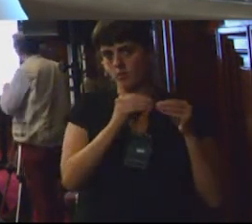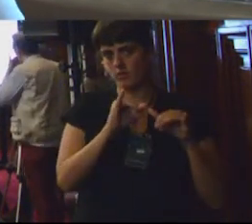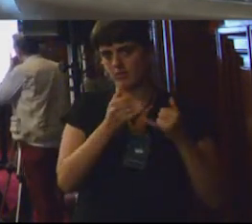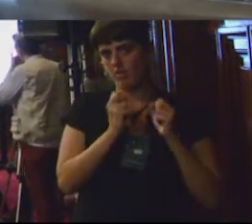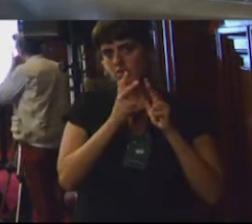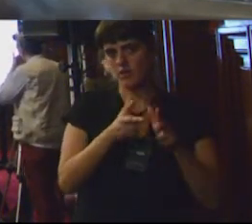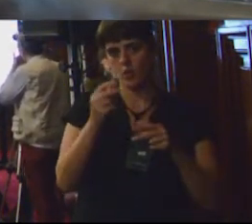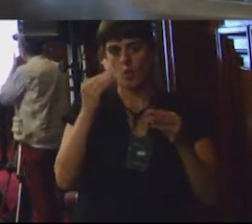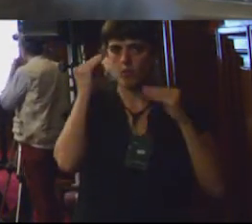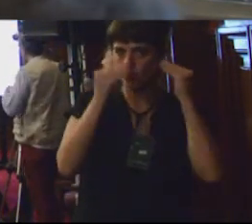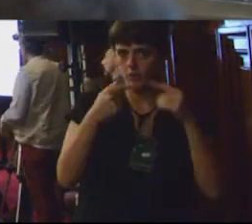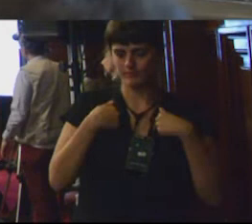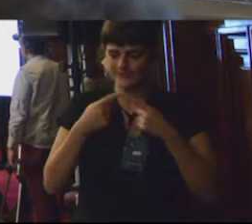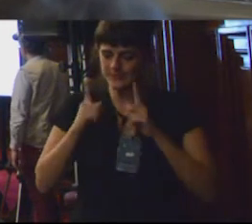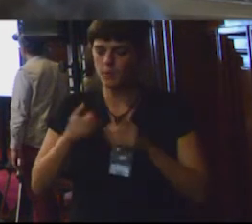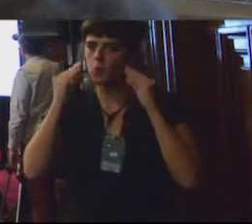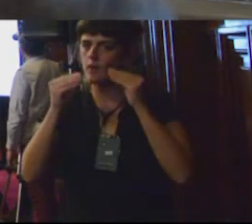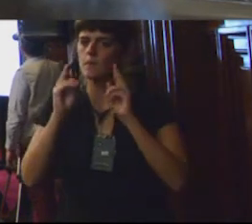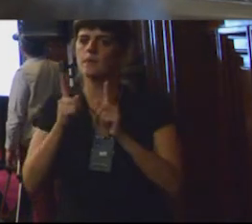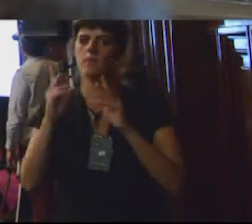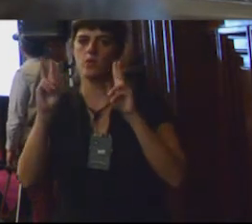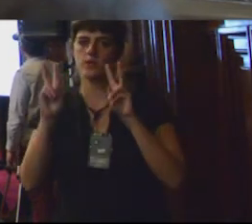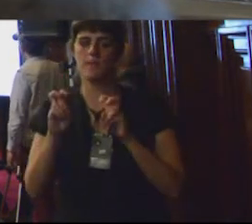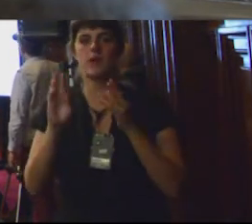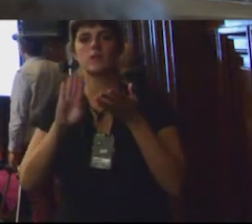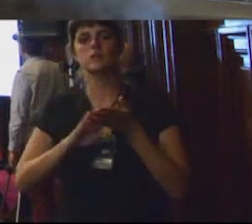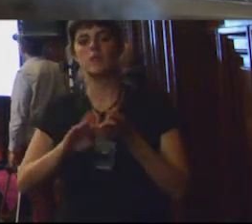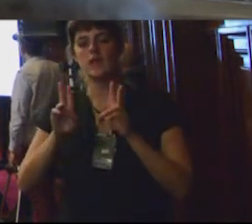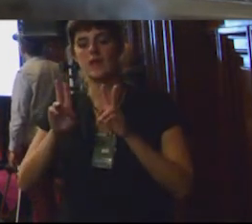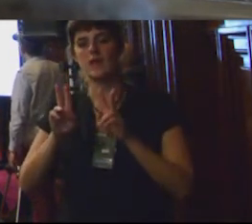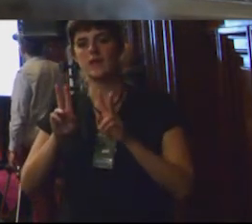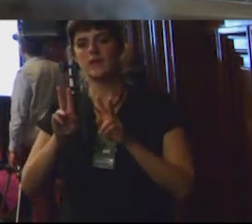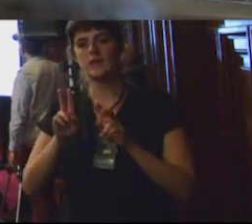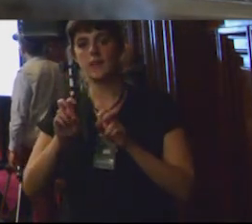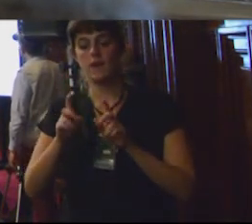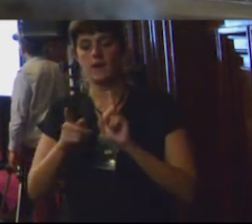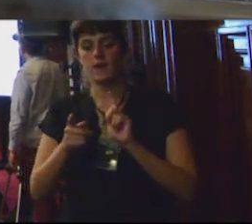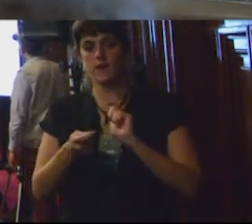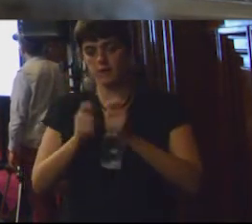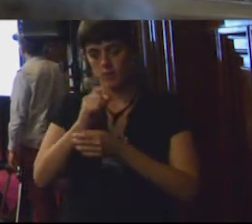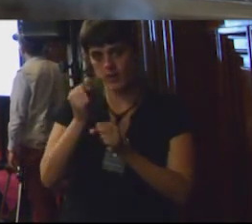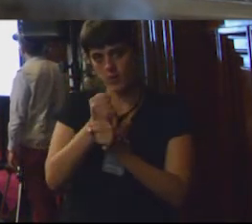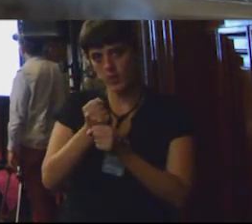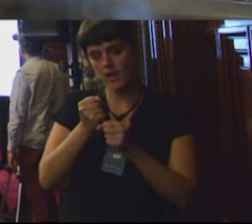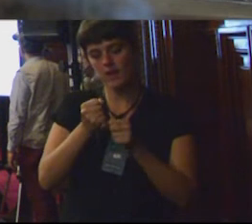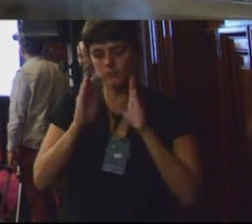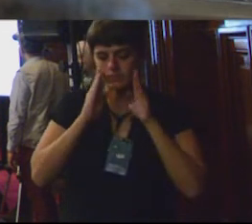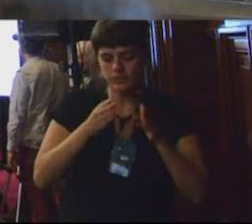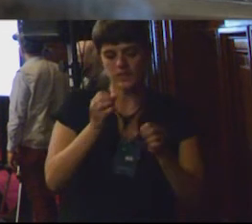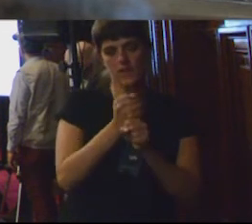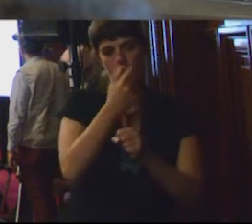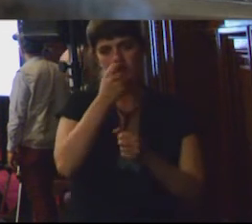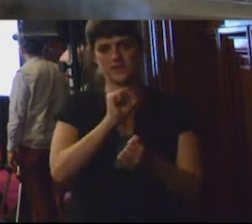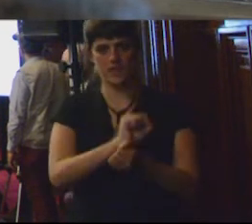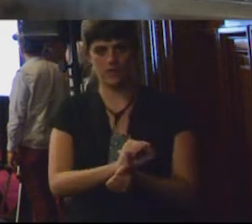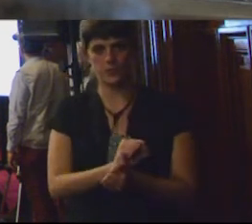relator de país, Cavallaro, en relación con la reciente reforma que hace al trabajo esclavo y cómo